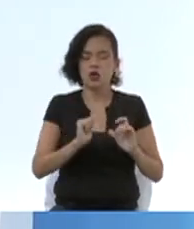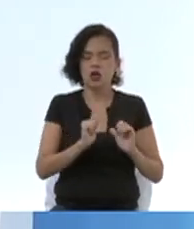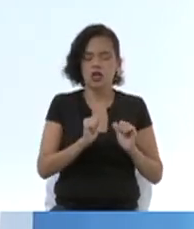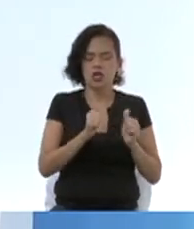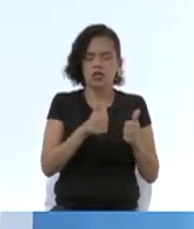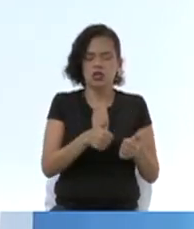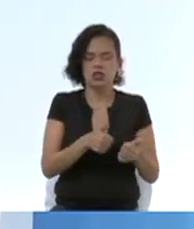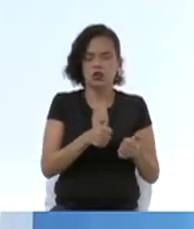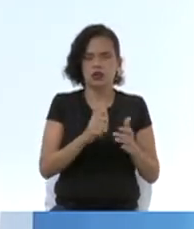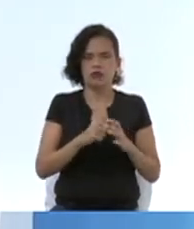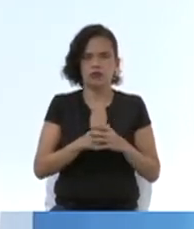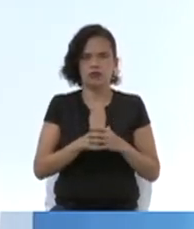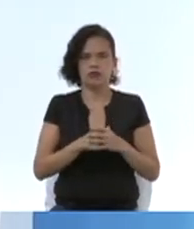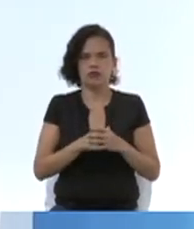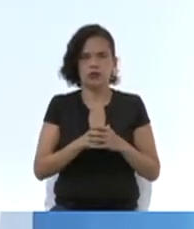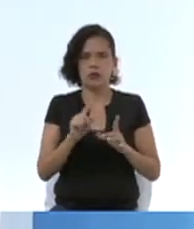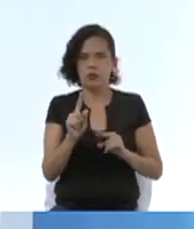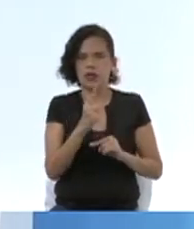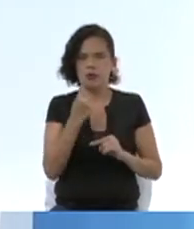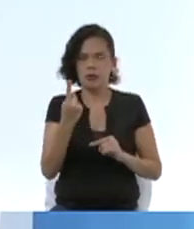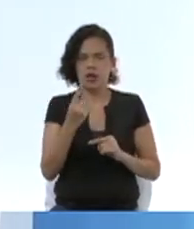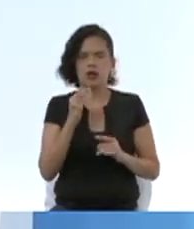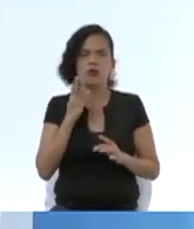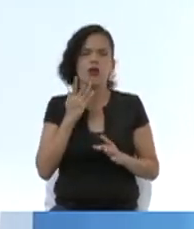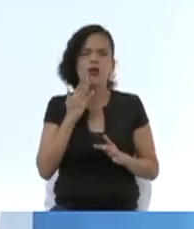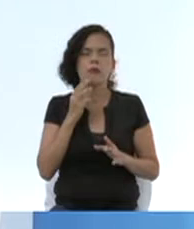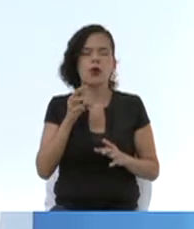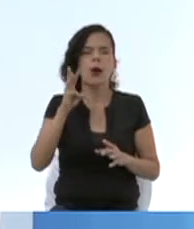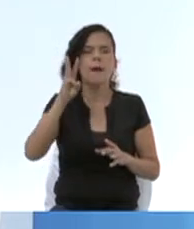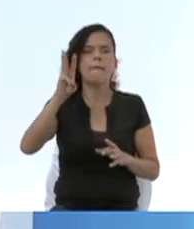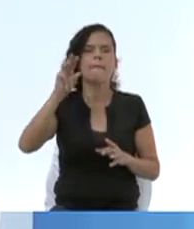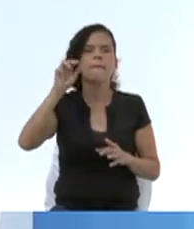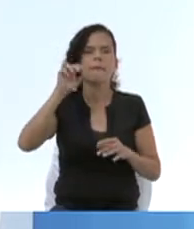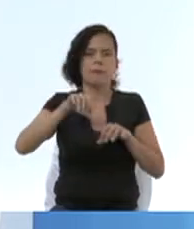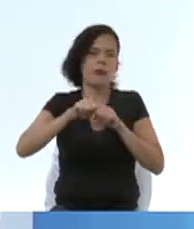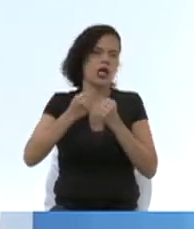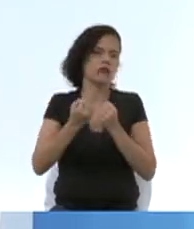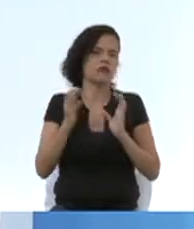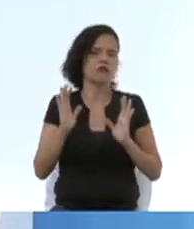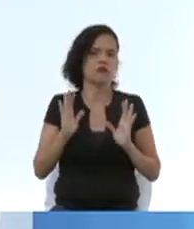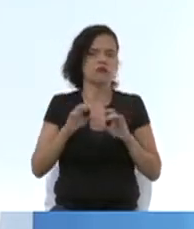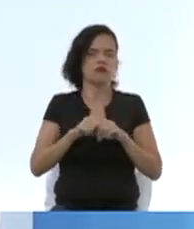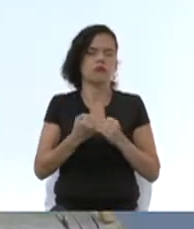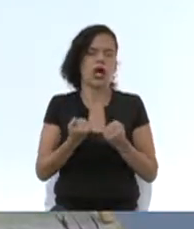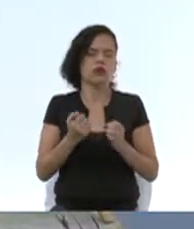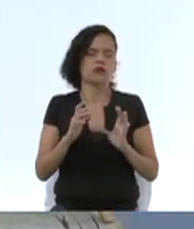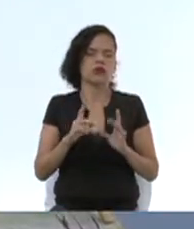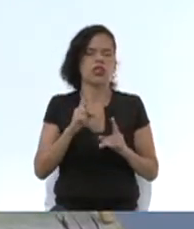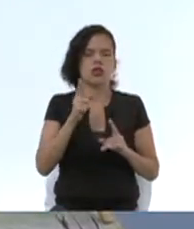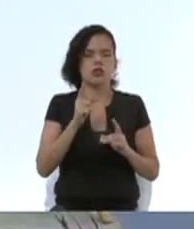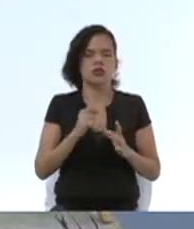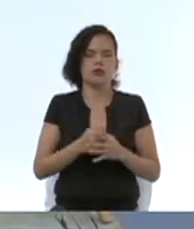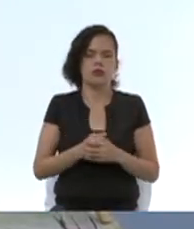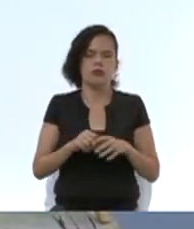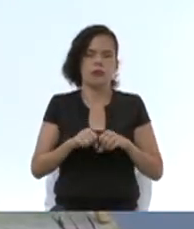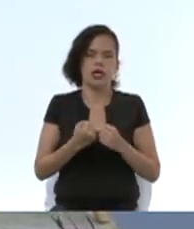¿verdad? Que son un origen primario. Por un ejemplo, pan. Pan, aquí hay. Ajá. Ajá. Ángel, mira, ¿qué es